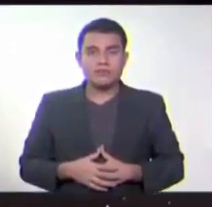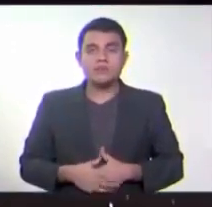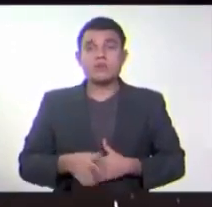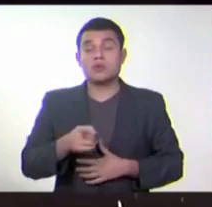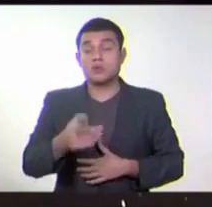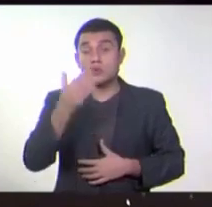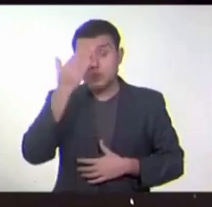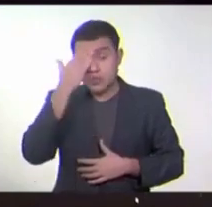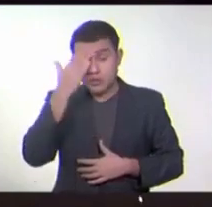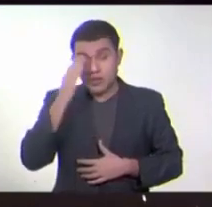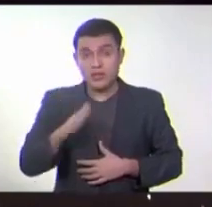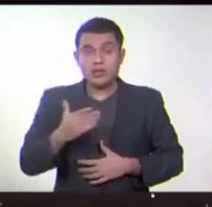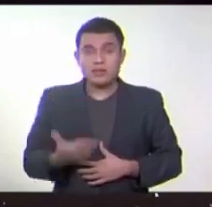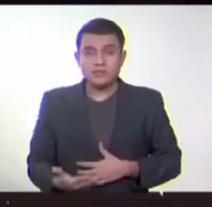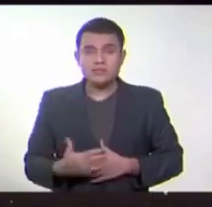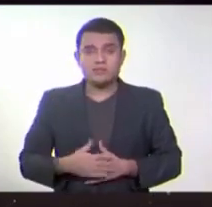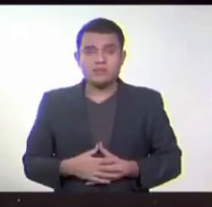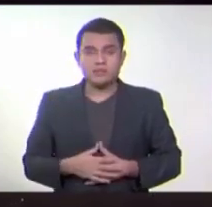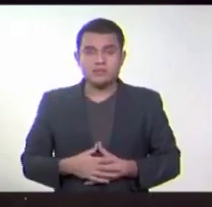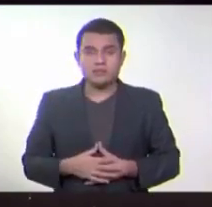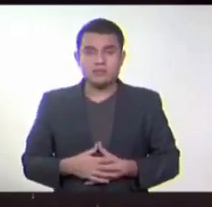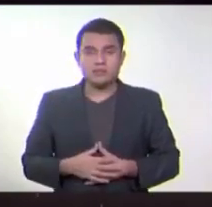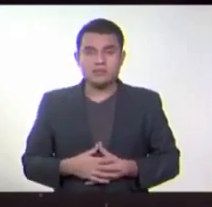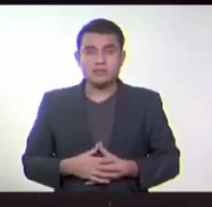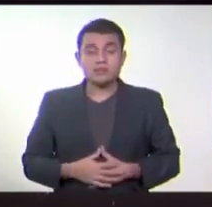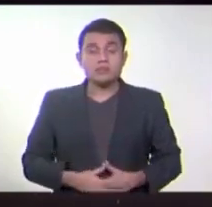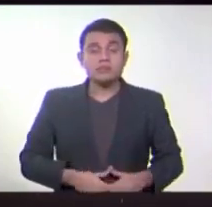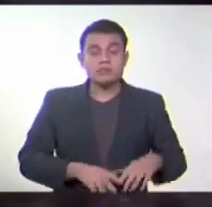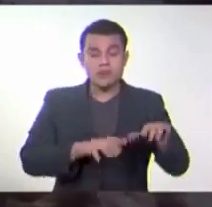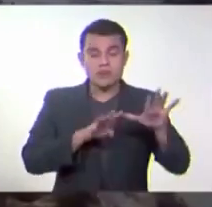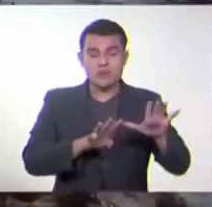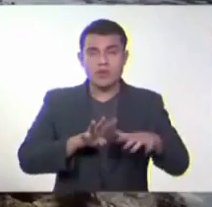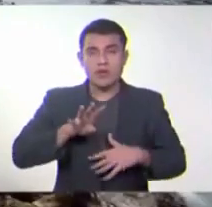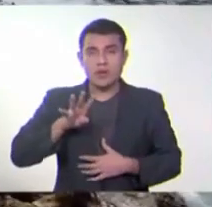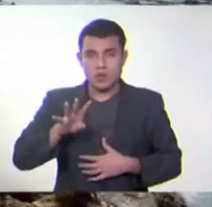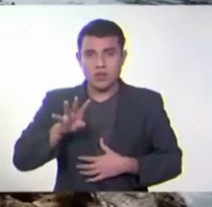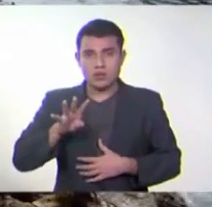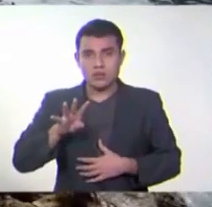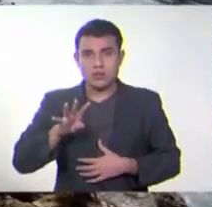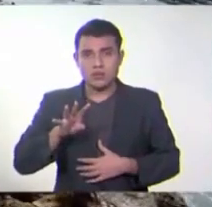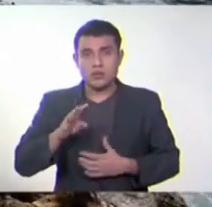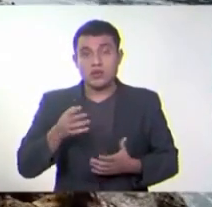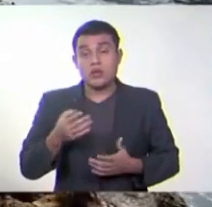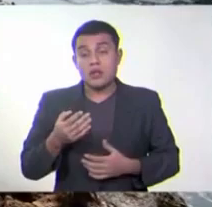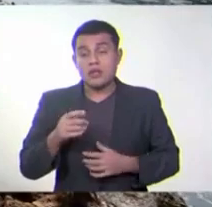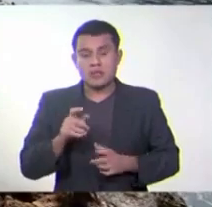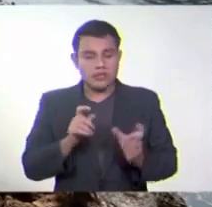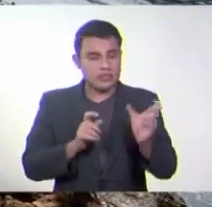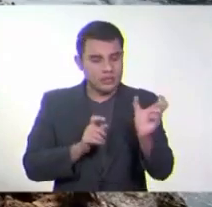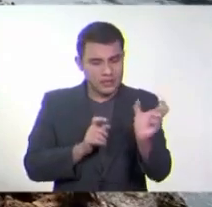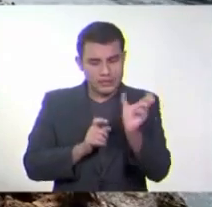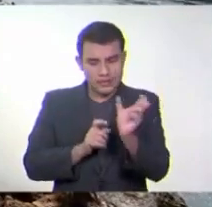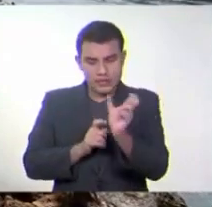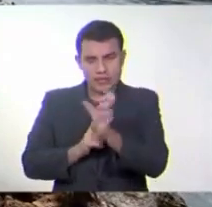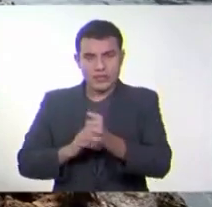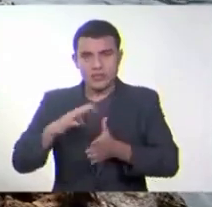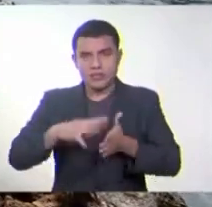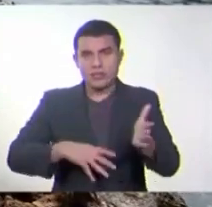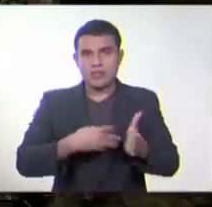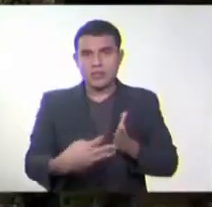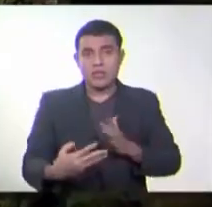¿Sabías que, mientras que los 94 elementos de la tabla periódica existen de forma